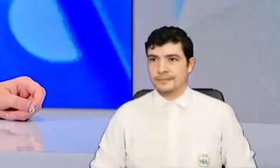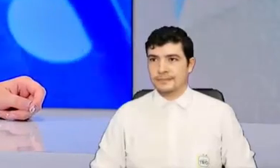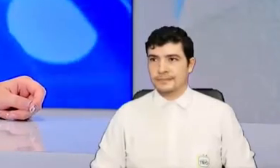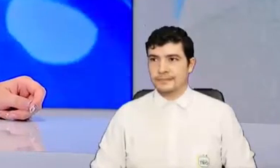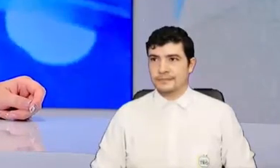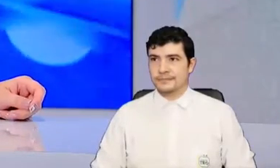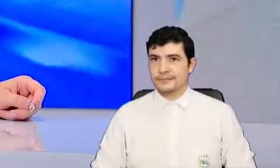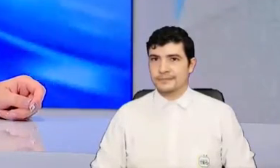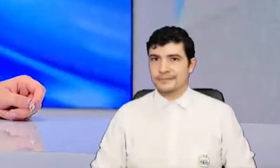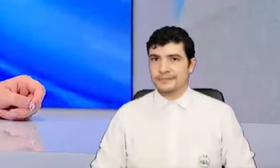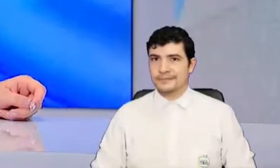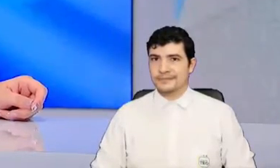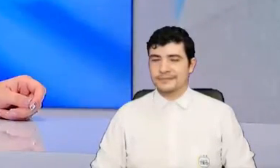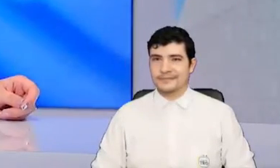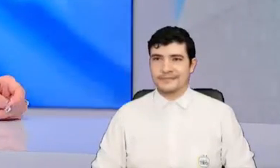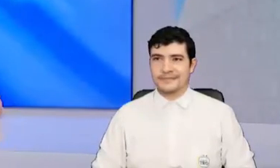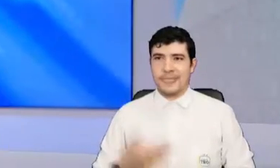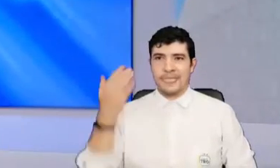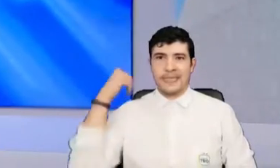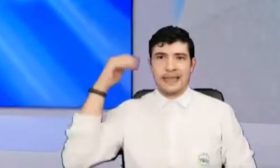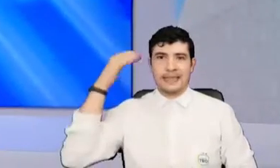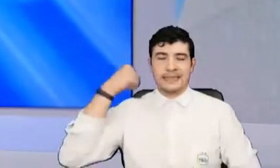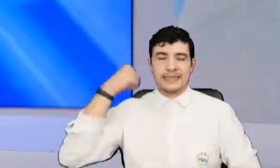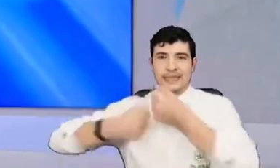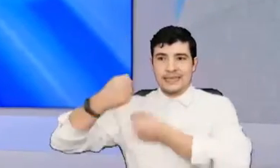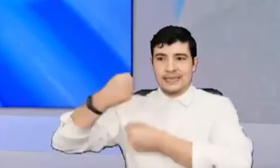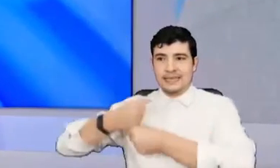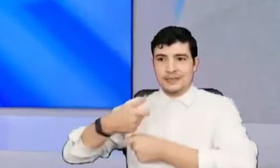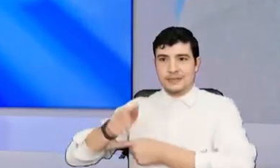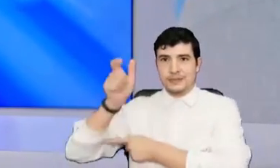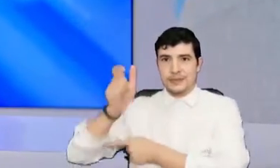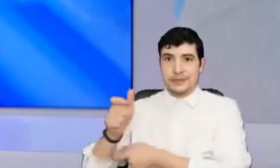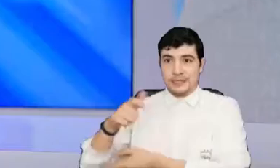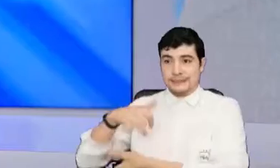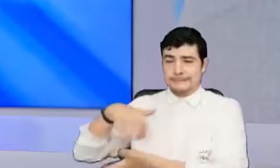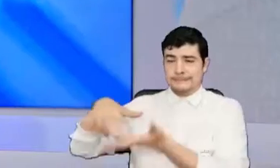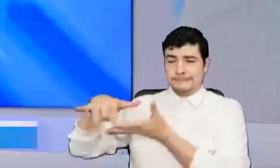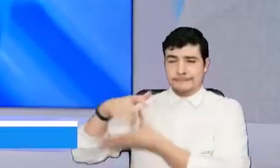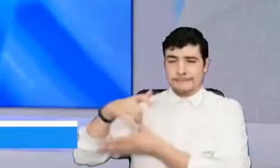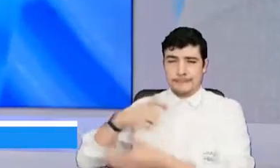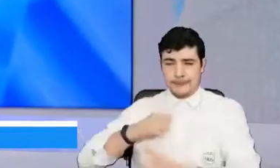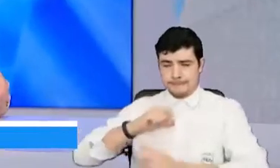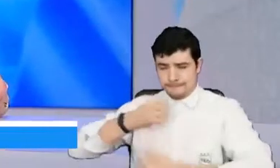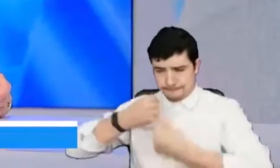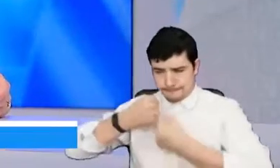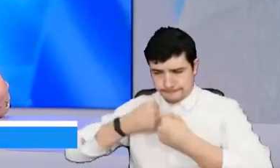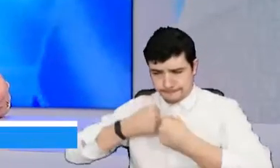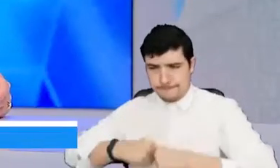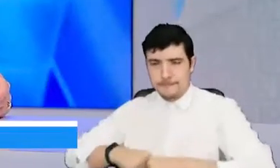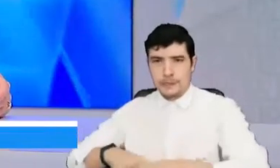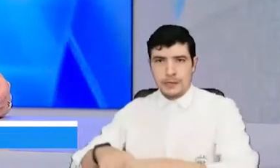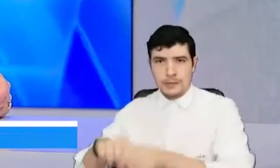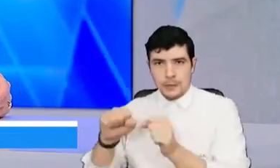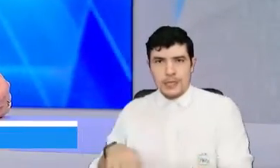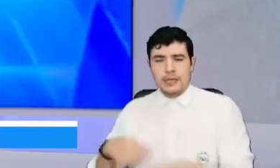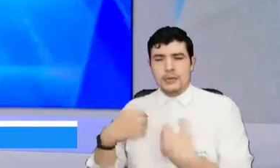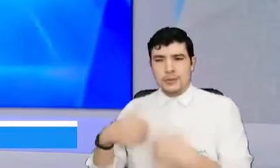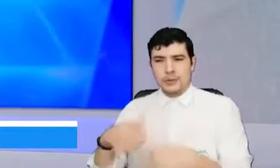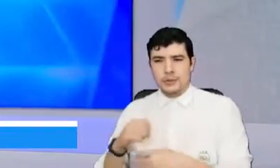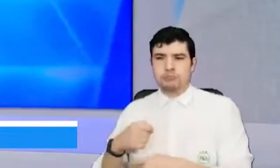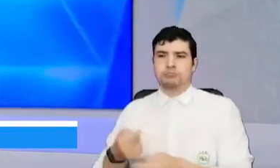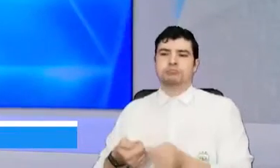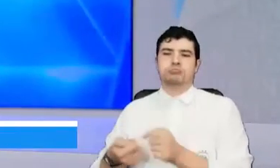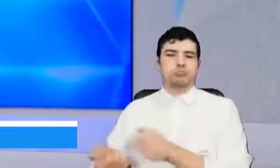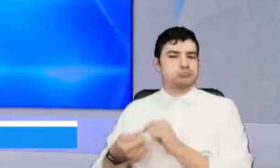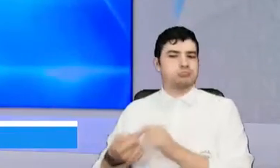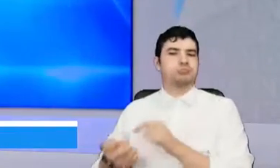Y durante muchos años, un santandereano hizo un esfuerzo extra para cotizar más de lo exigido y pensionarse con una buena mesada, pero